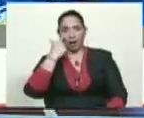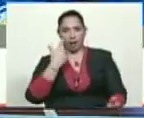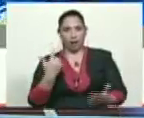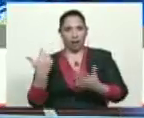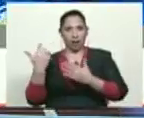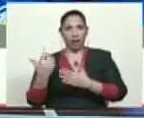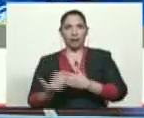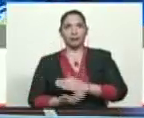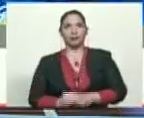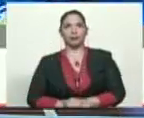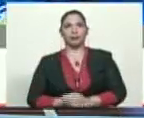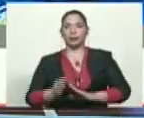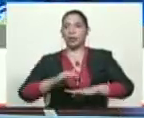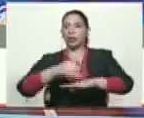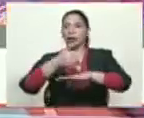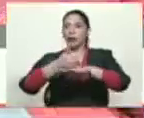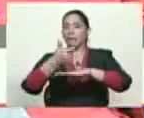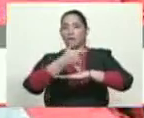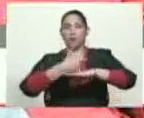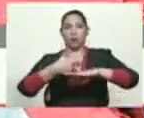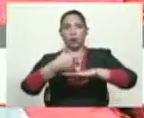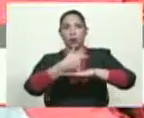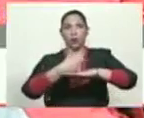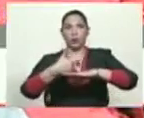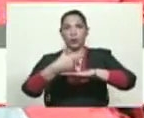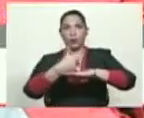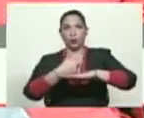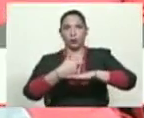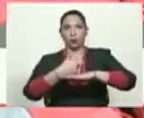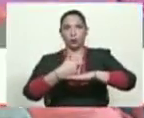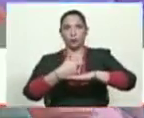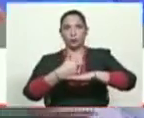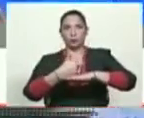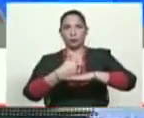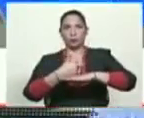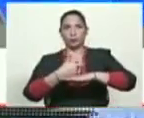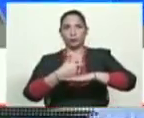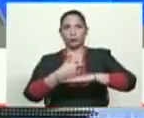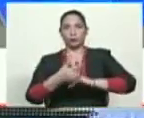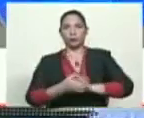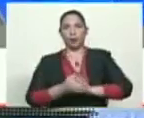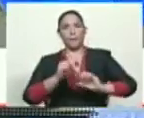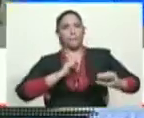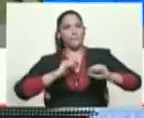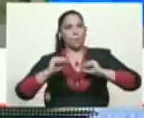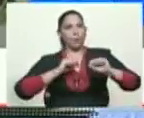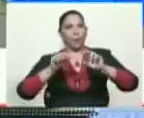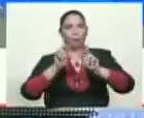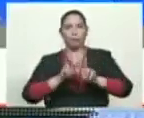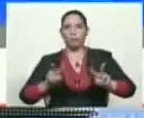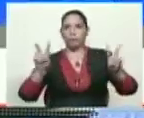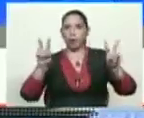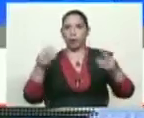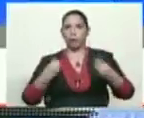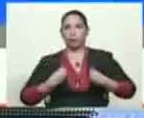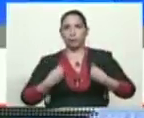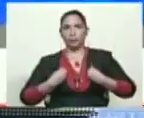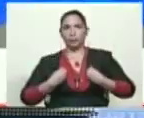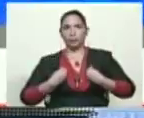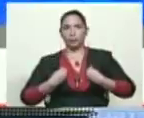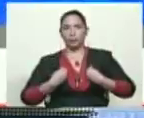jefa de gobierno carolina sectaria movimiento por la paz y la vida mimou